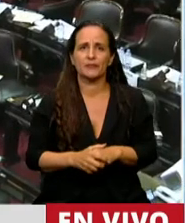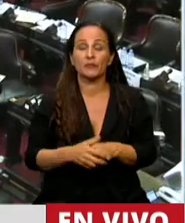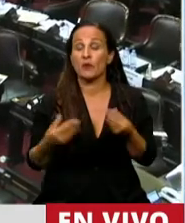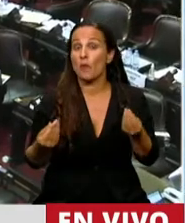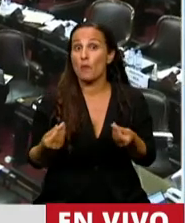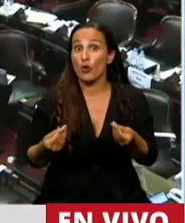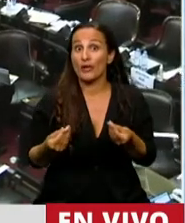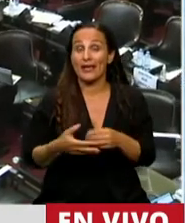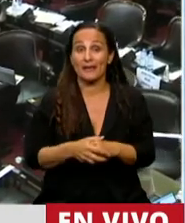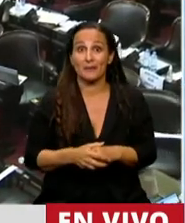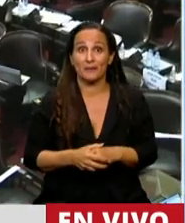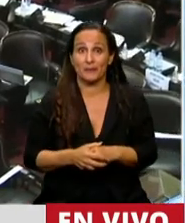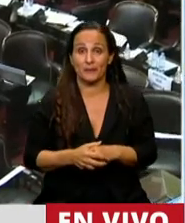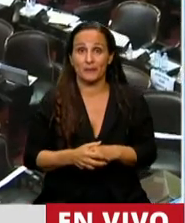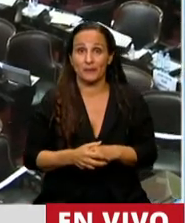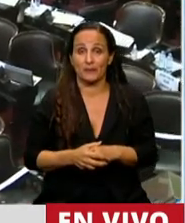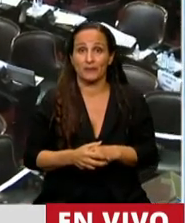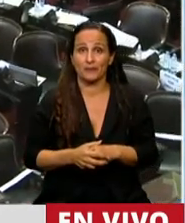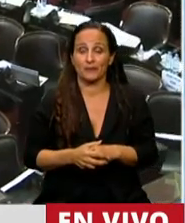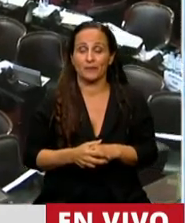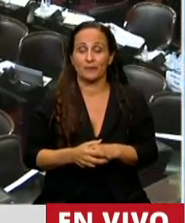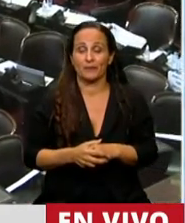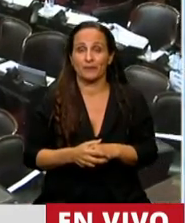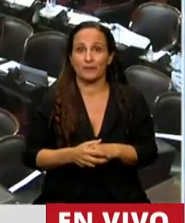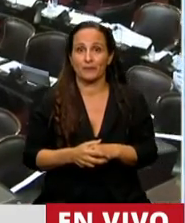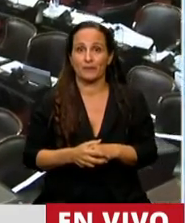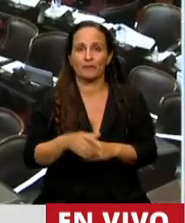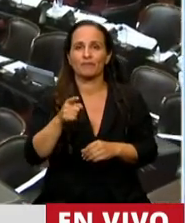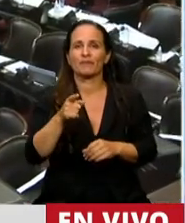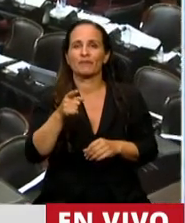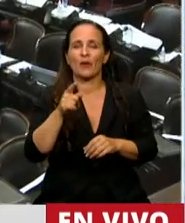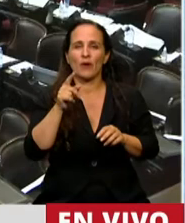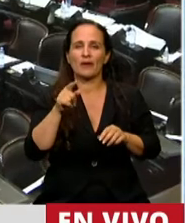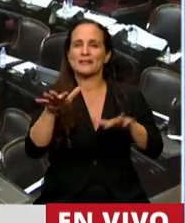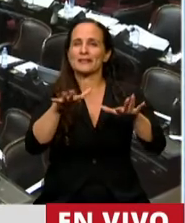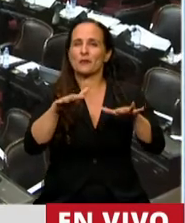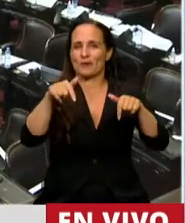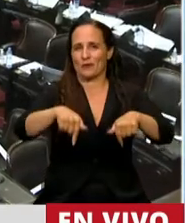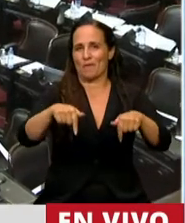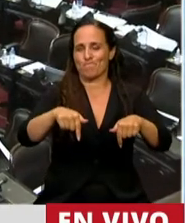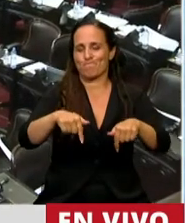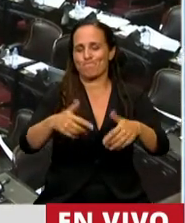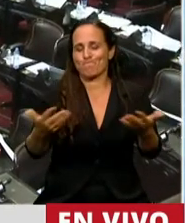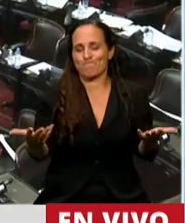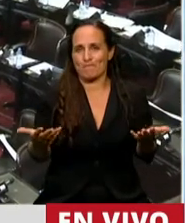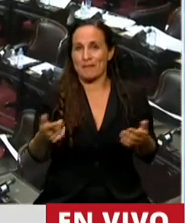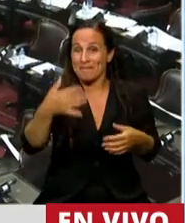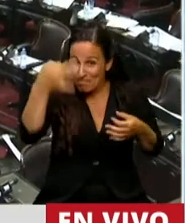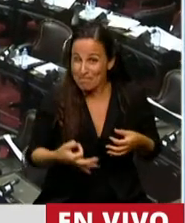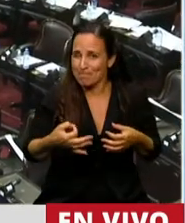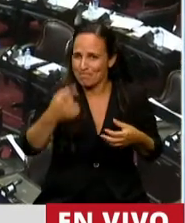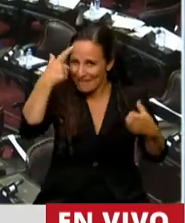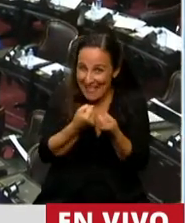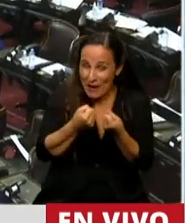bueno, lo vemos desde el punto de vista de la coyuntura que estamos viviendo. No estaríamos de acuerdo